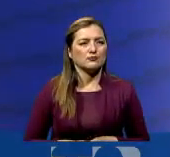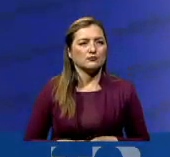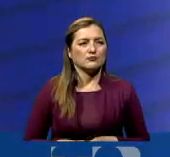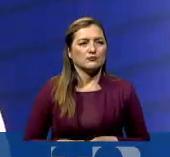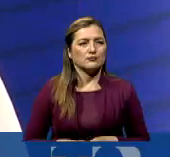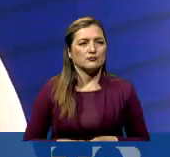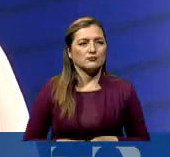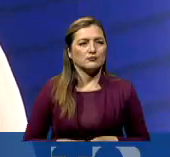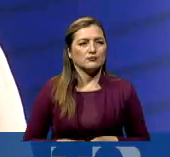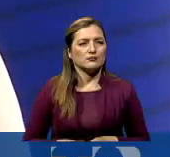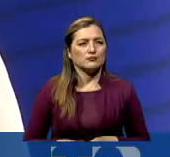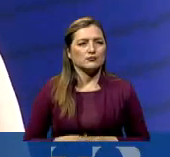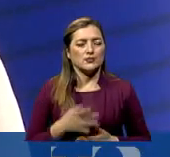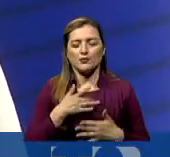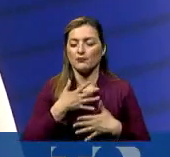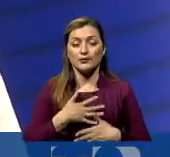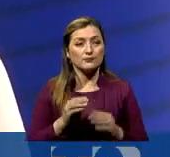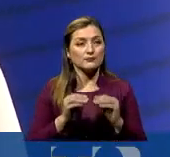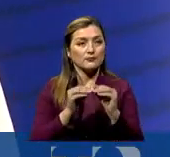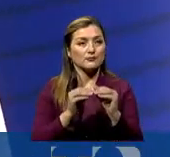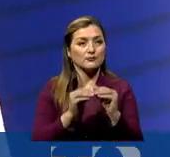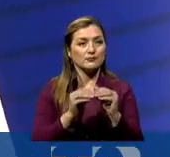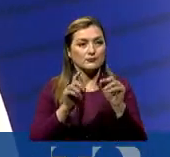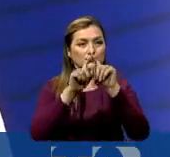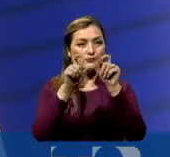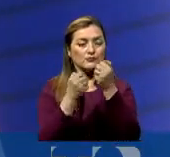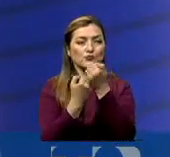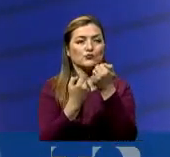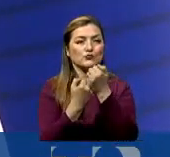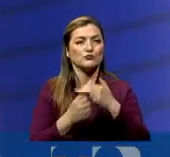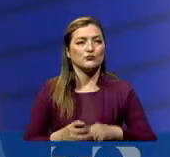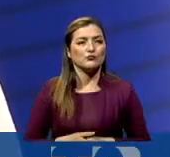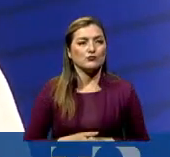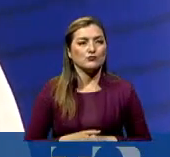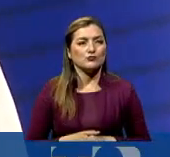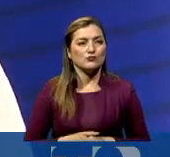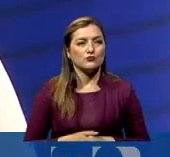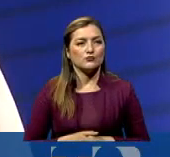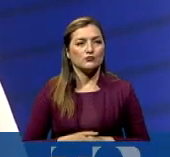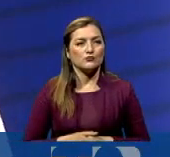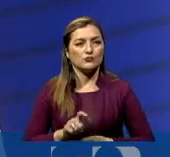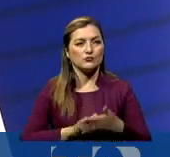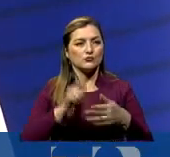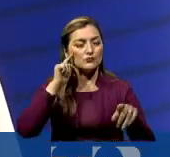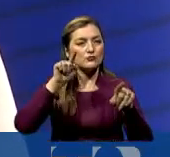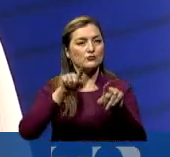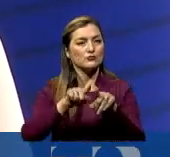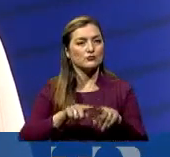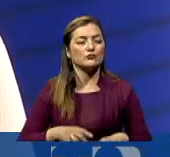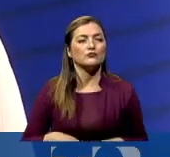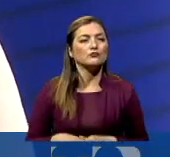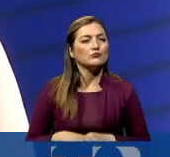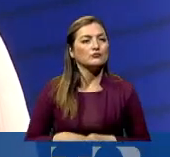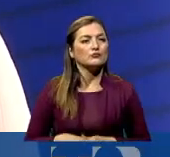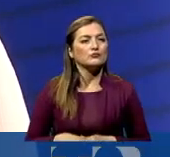nos sumamos a esta gran iniciativa y las que entiendo también estamos siendo parte de estas firmas y estos acuerdos,